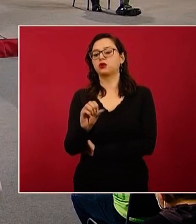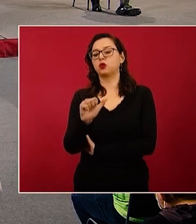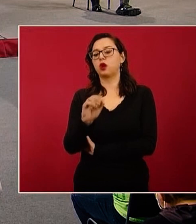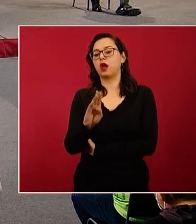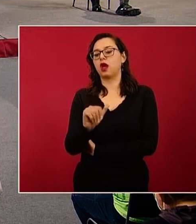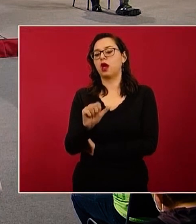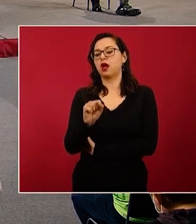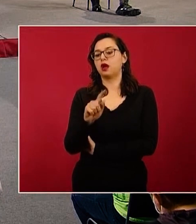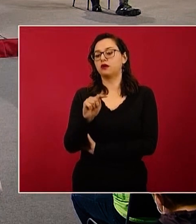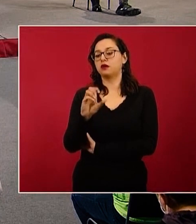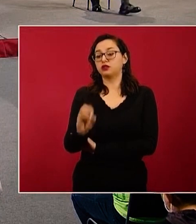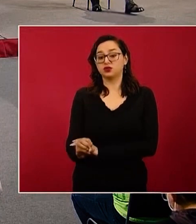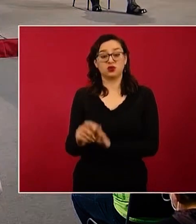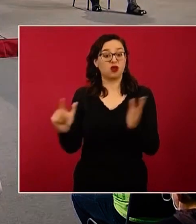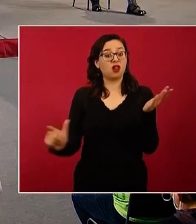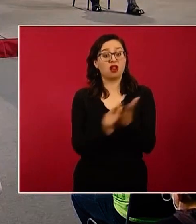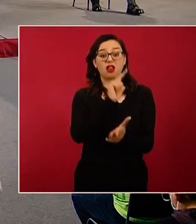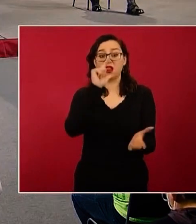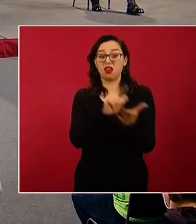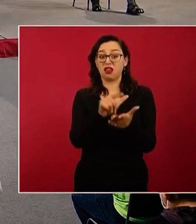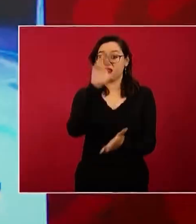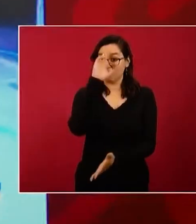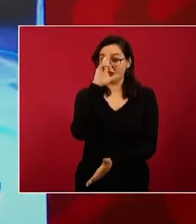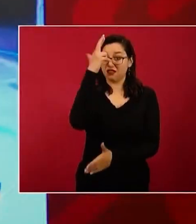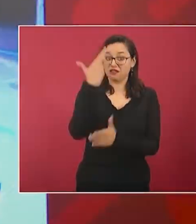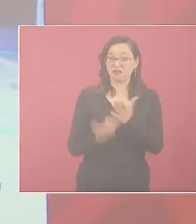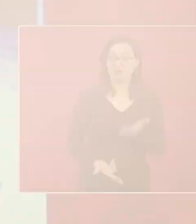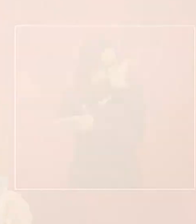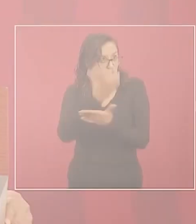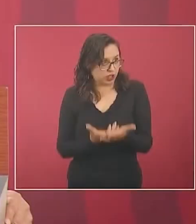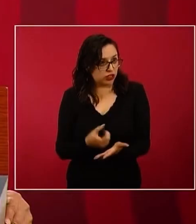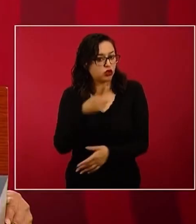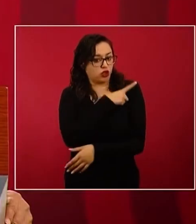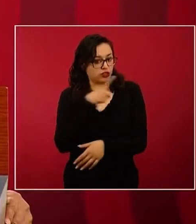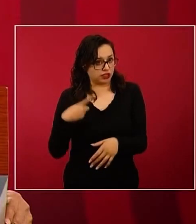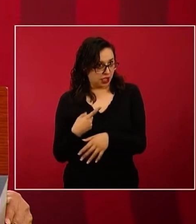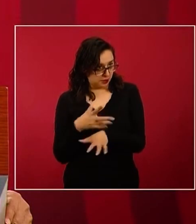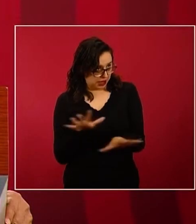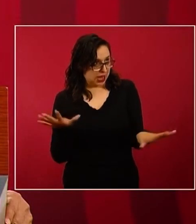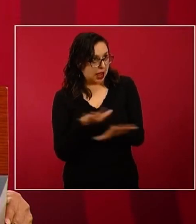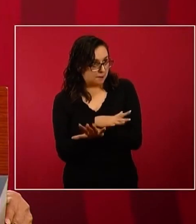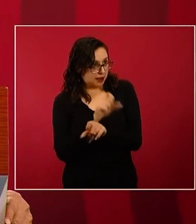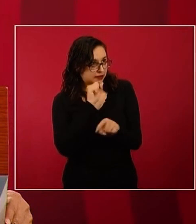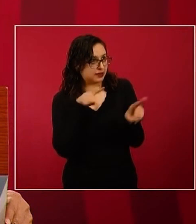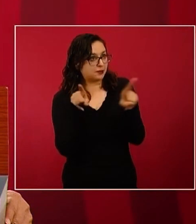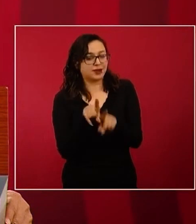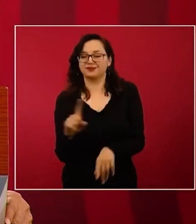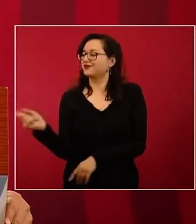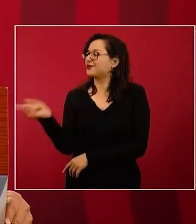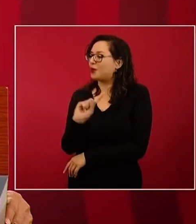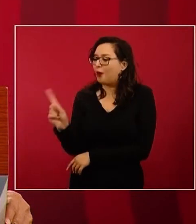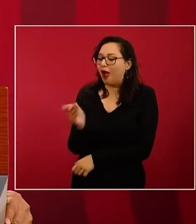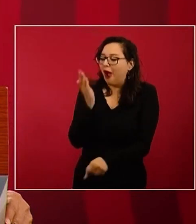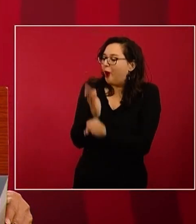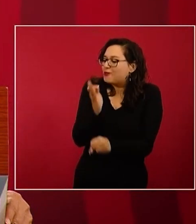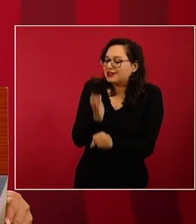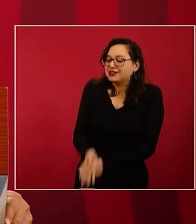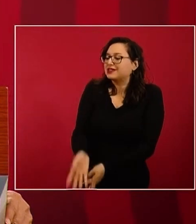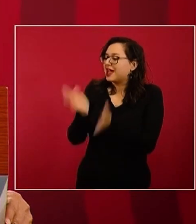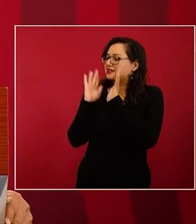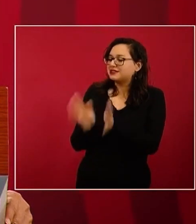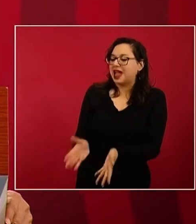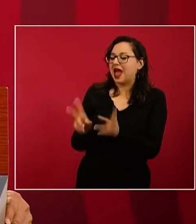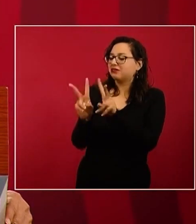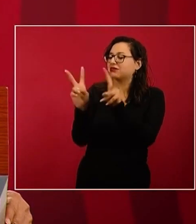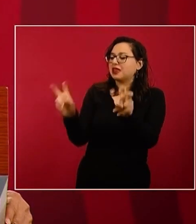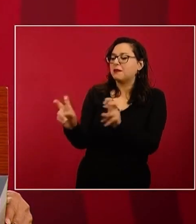una resolución de la Suprema Corte de Justicia. Ya no se puede lo del autoabasto.